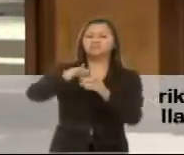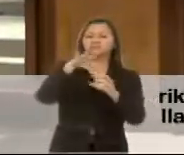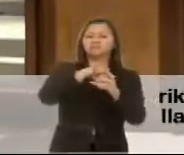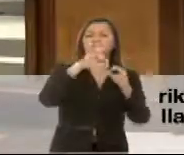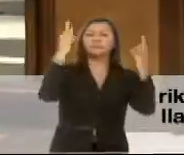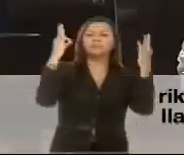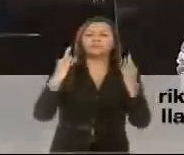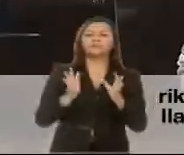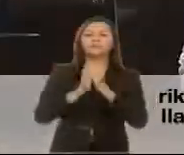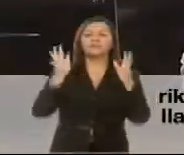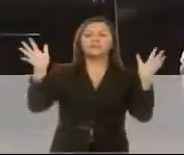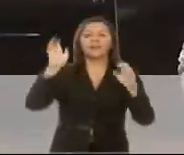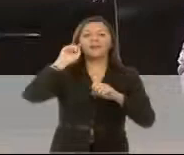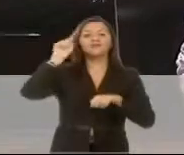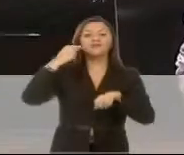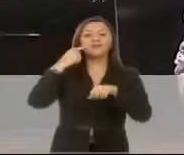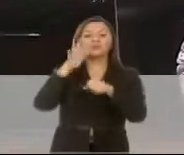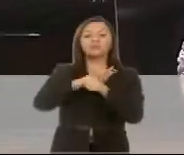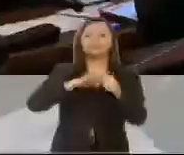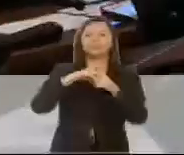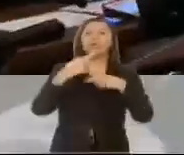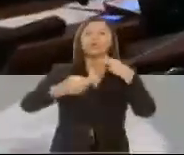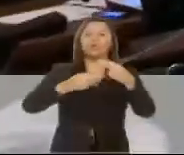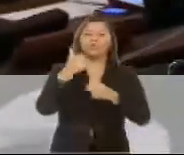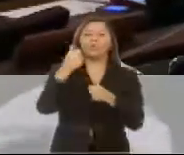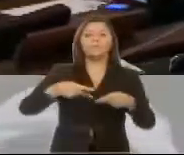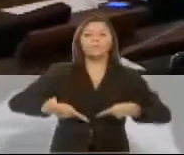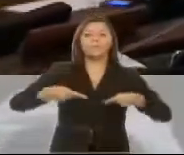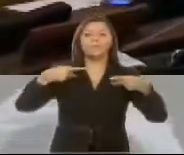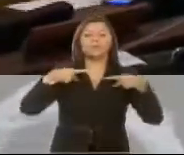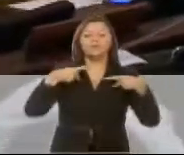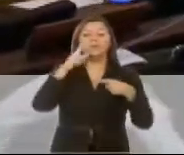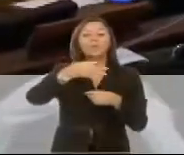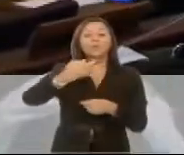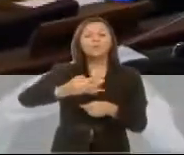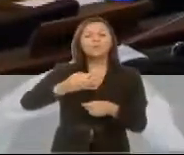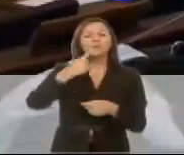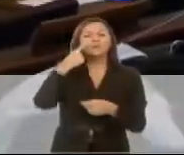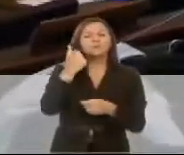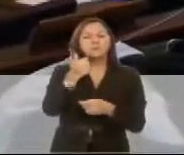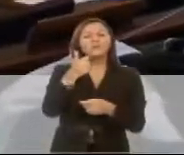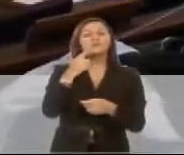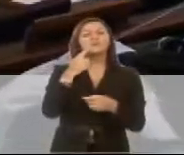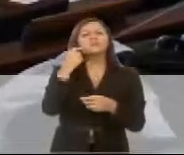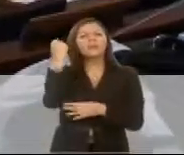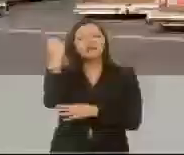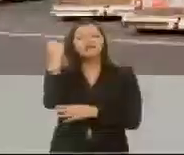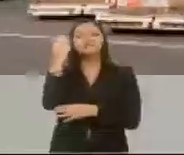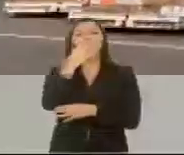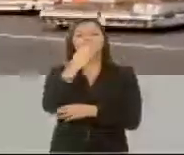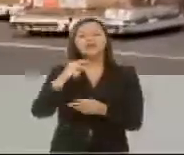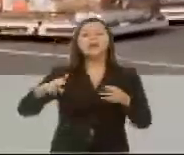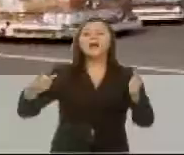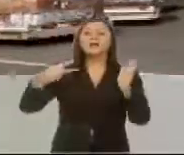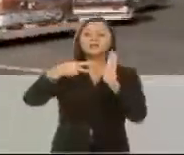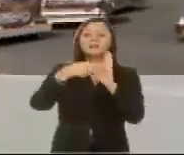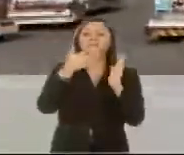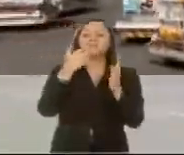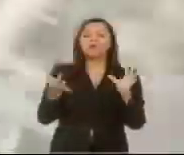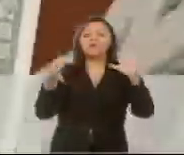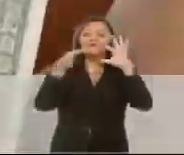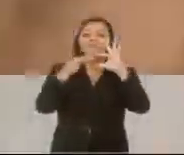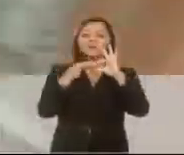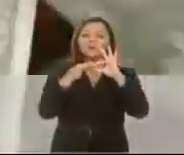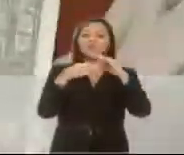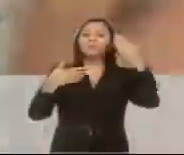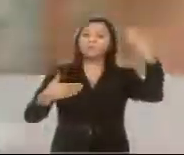Presupuesto General del Estado, que cumple un rol estratégico para alcanzar el buen vivir. Refuerza el cumplimiento efectivo de los derechos humanos y activa y